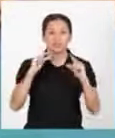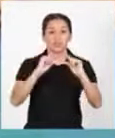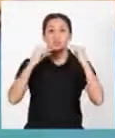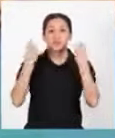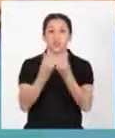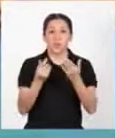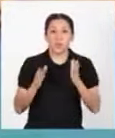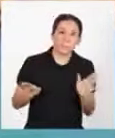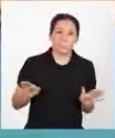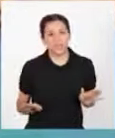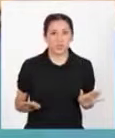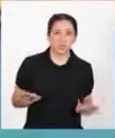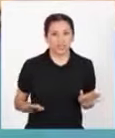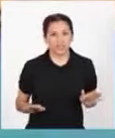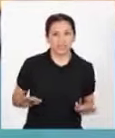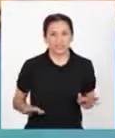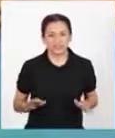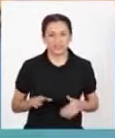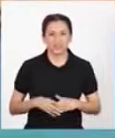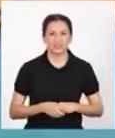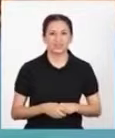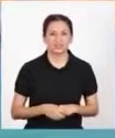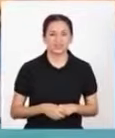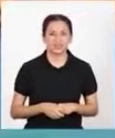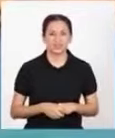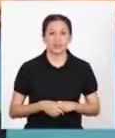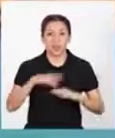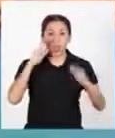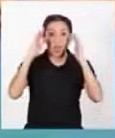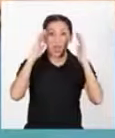sea parte del equipo pingüino.